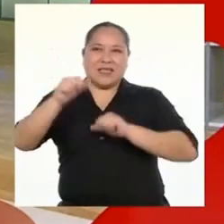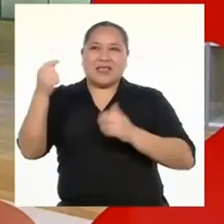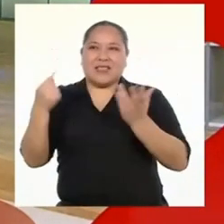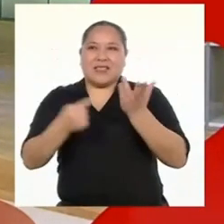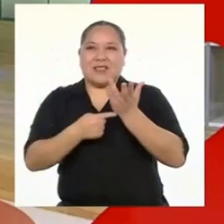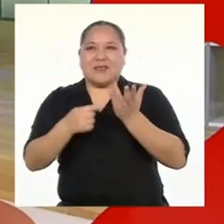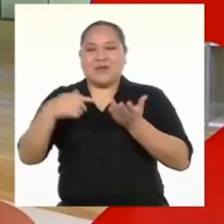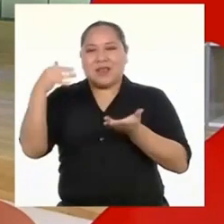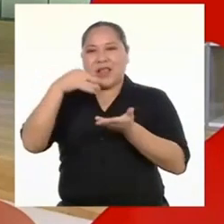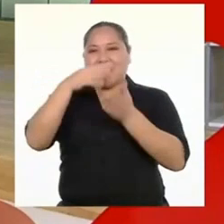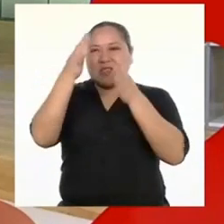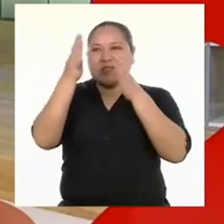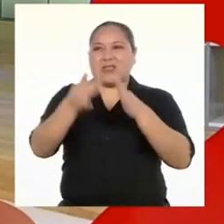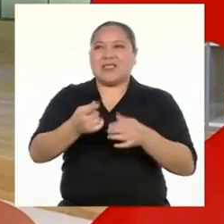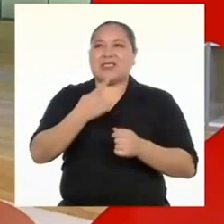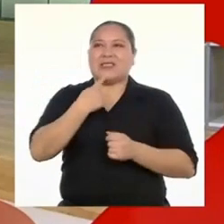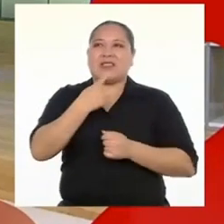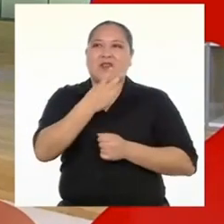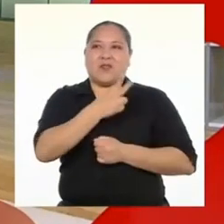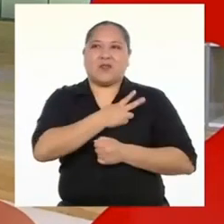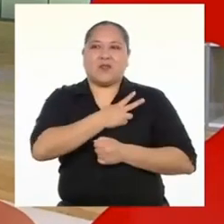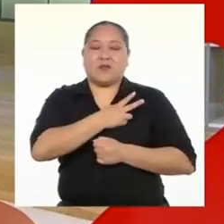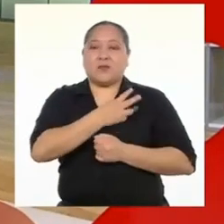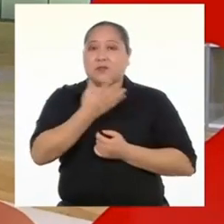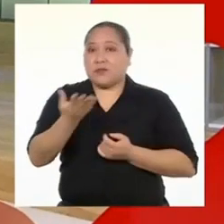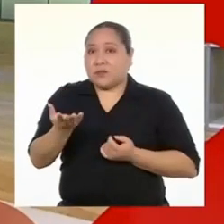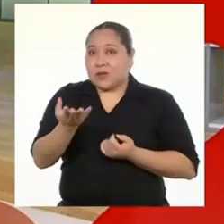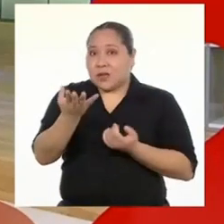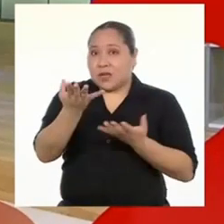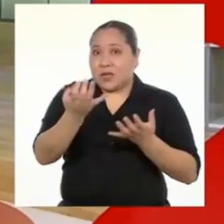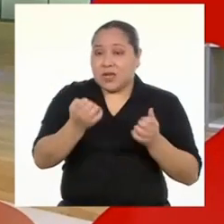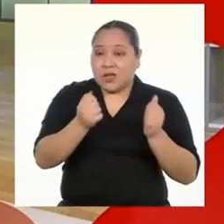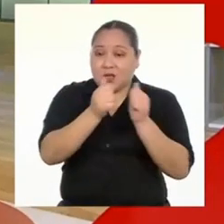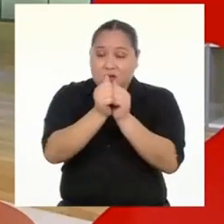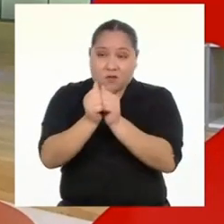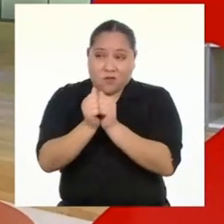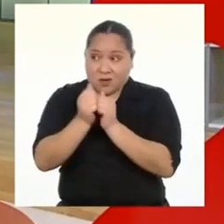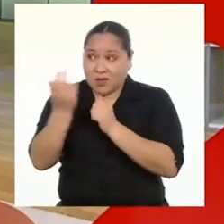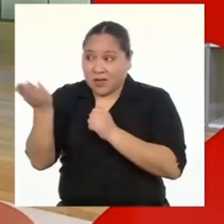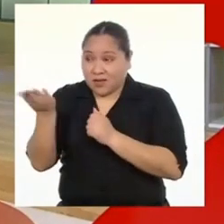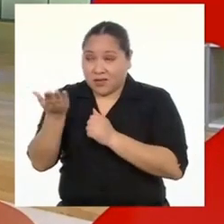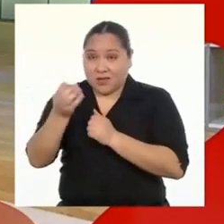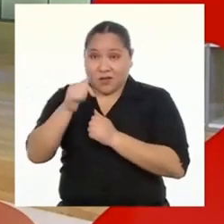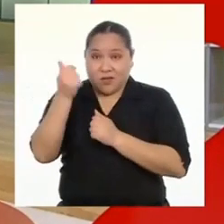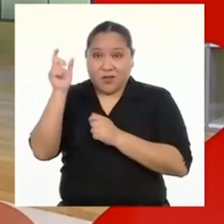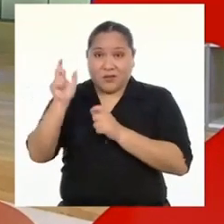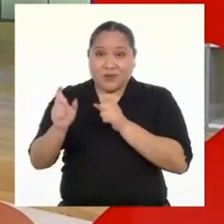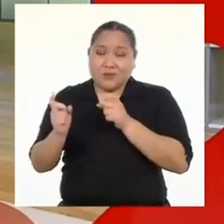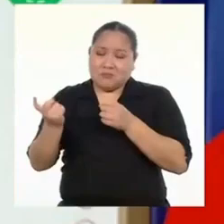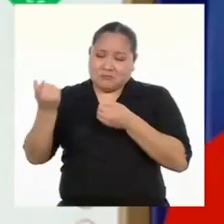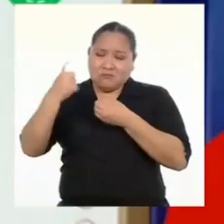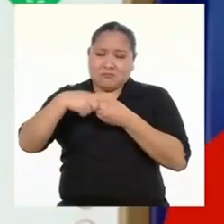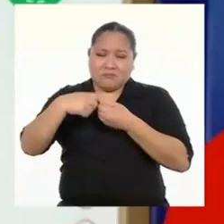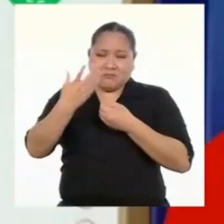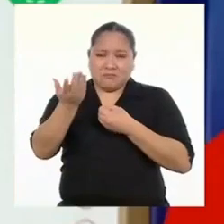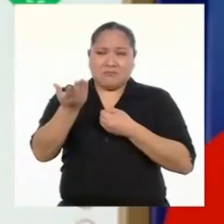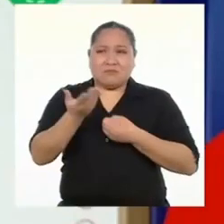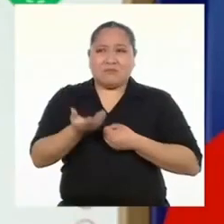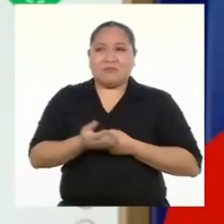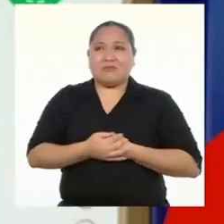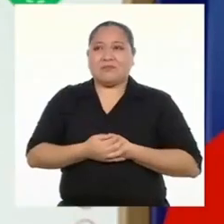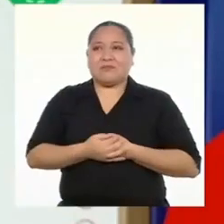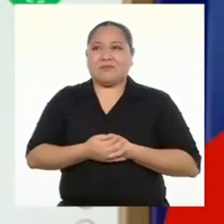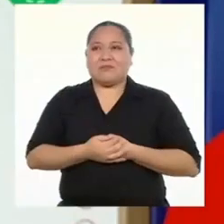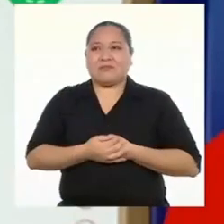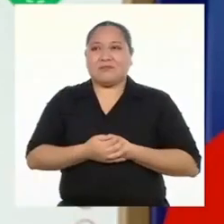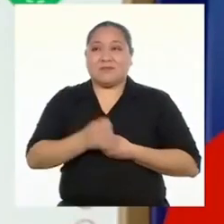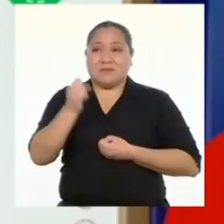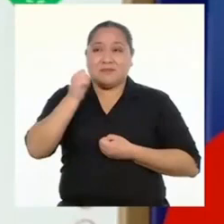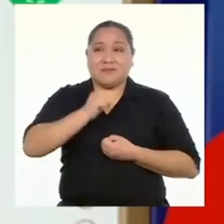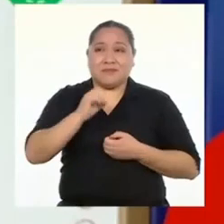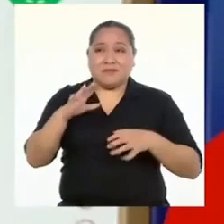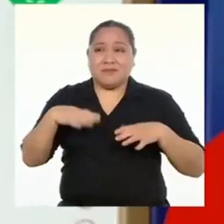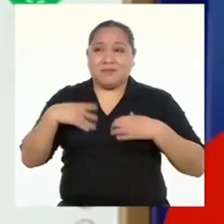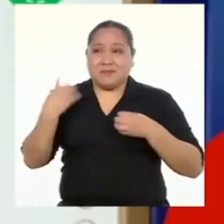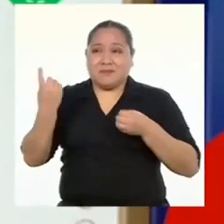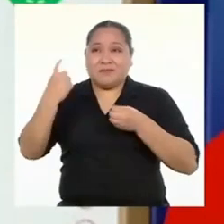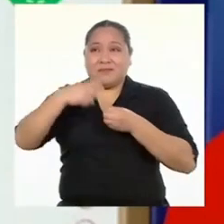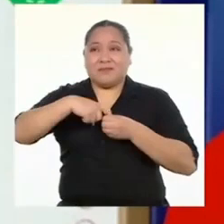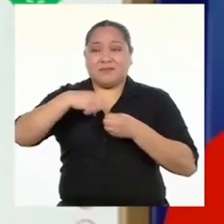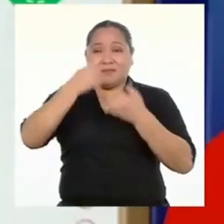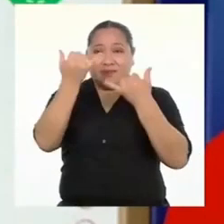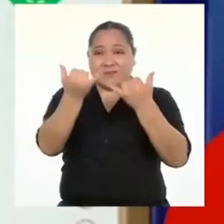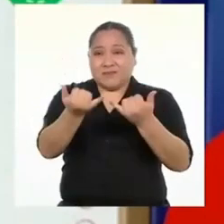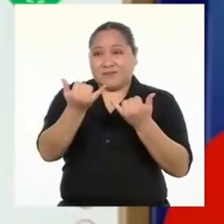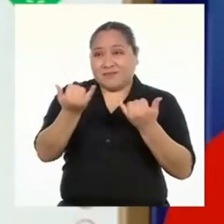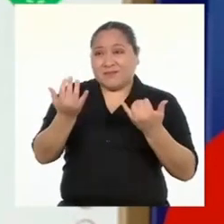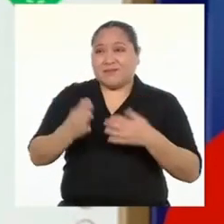para estudiantes de segundo de secundaria. Pero si alguien quiere acompañarte, pueden sumarse. Y de hecho, pueden sumarse desde